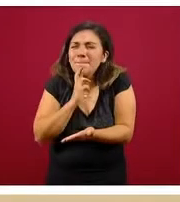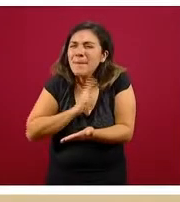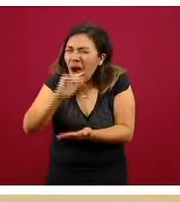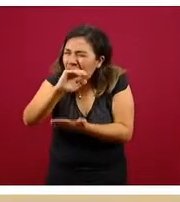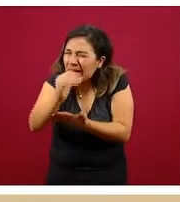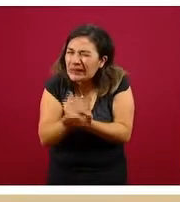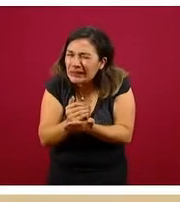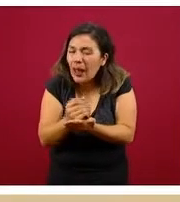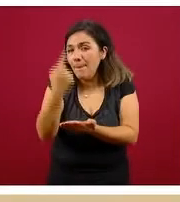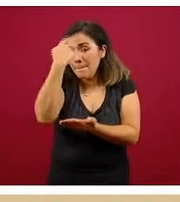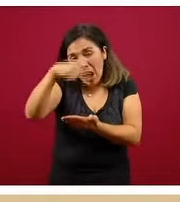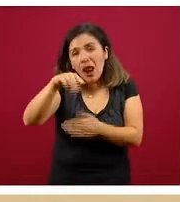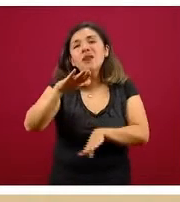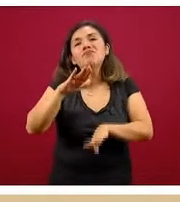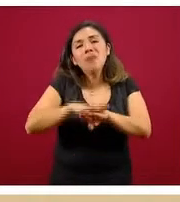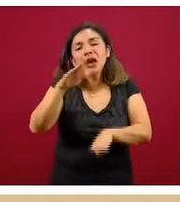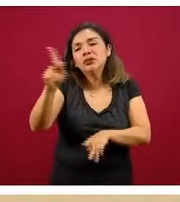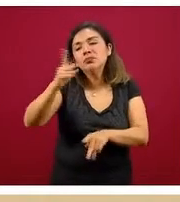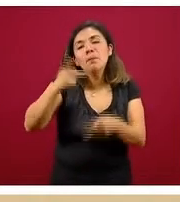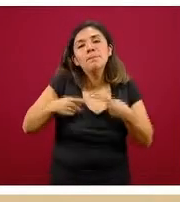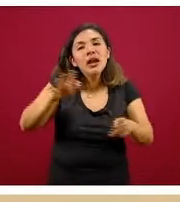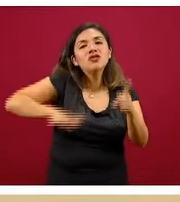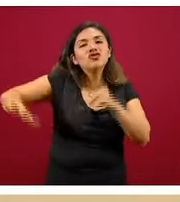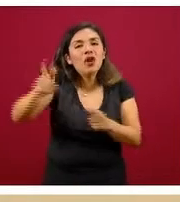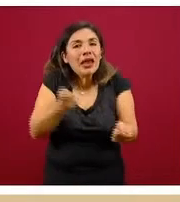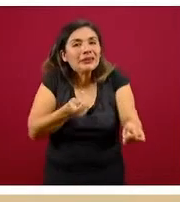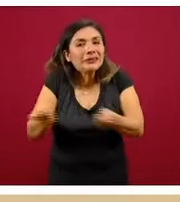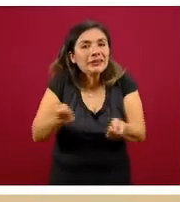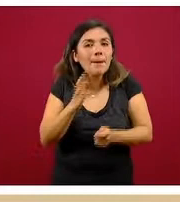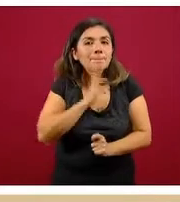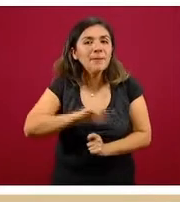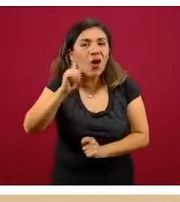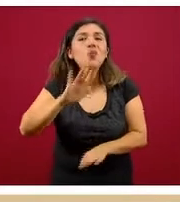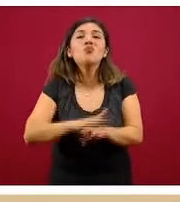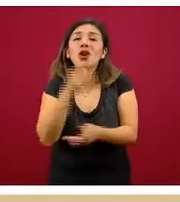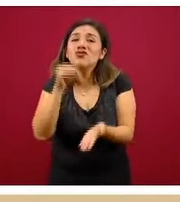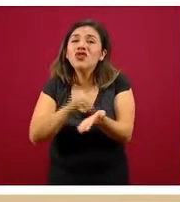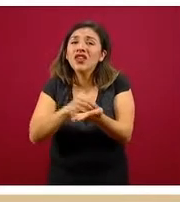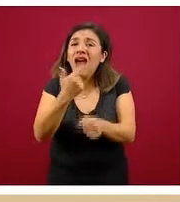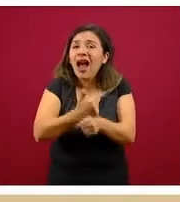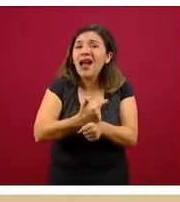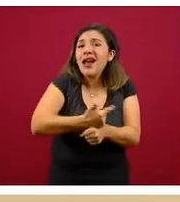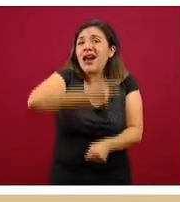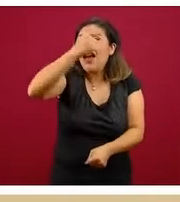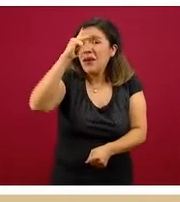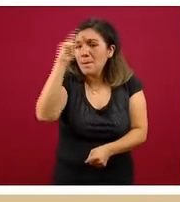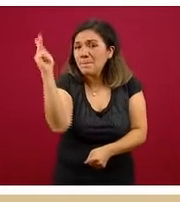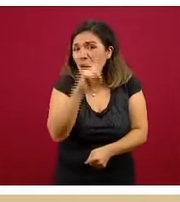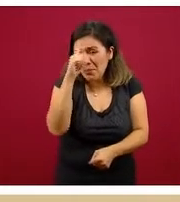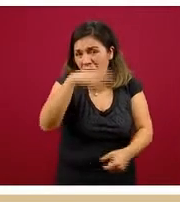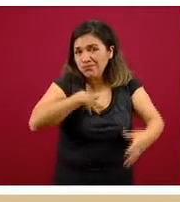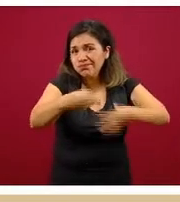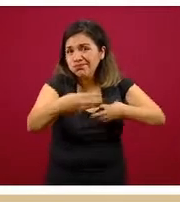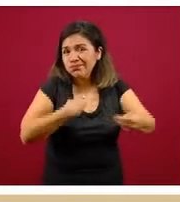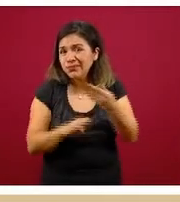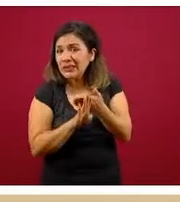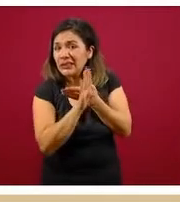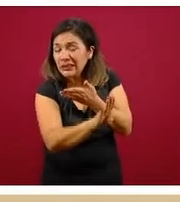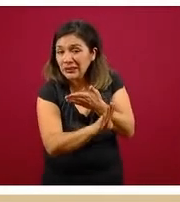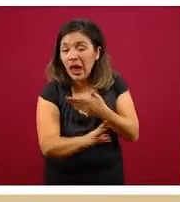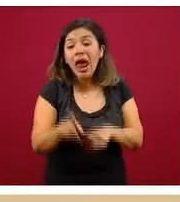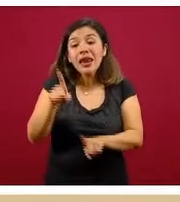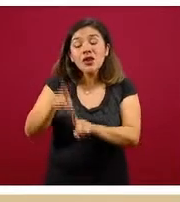limitadas posibles para la mayoría de la población. ¿Por qué? Porque hay un riesgo máximo de contagiarse, y